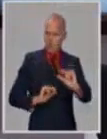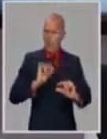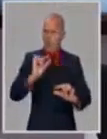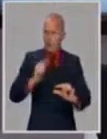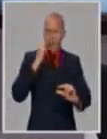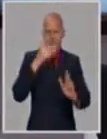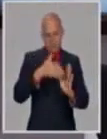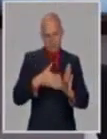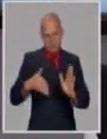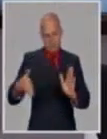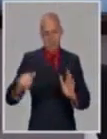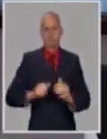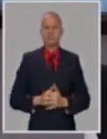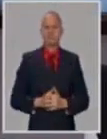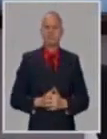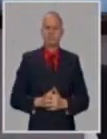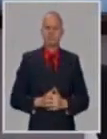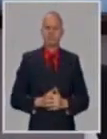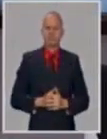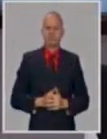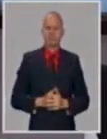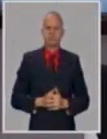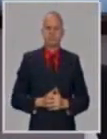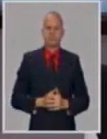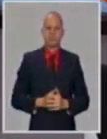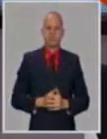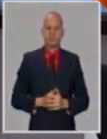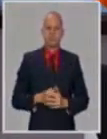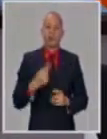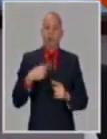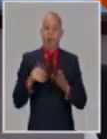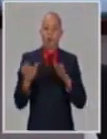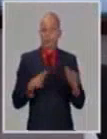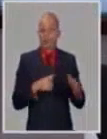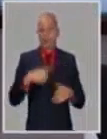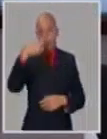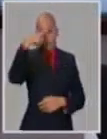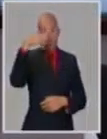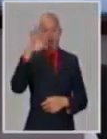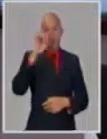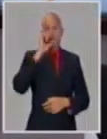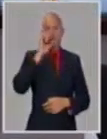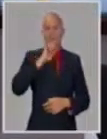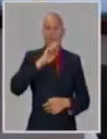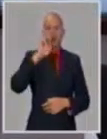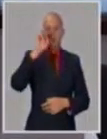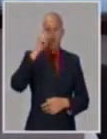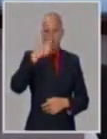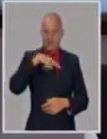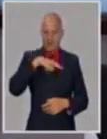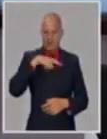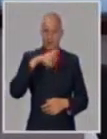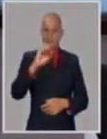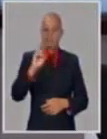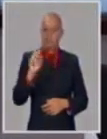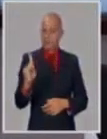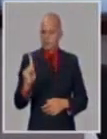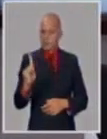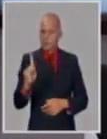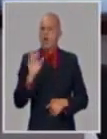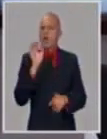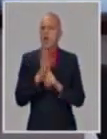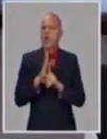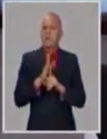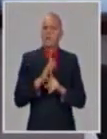este programa de desarrollo clínico que tenemos. También el caso de Soberana 01 está previsto también hacer en otra región del país, hacer